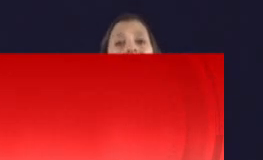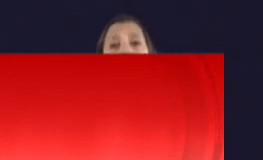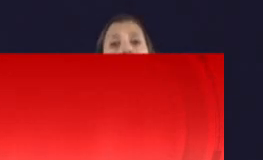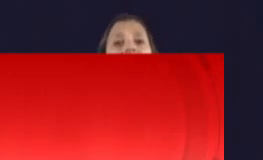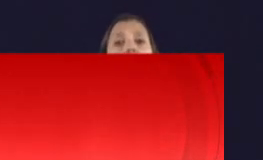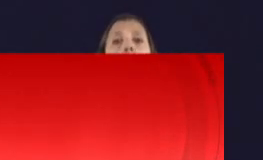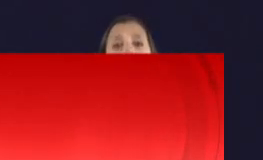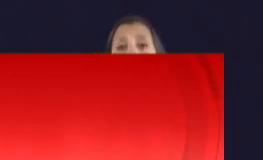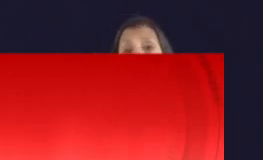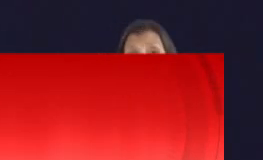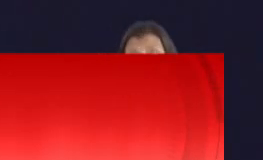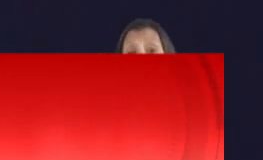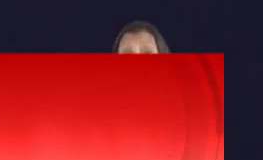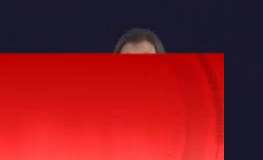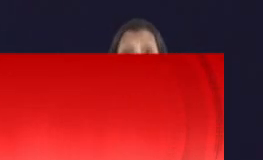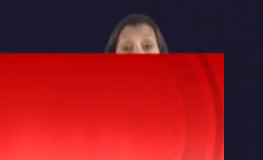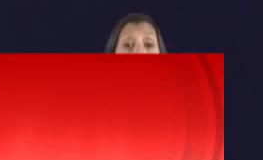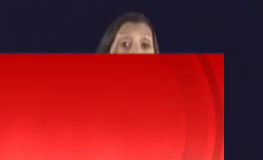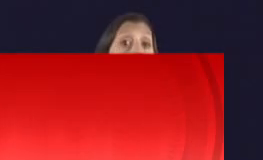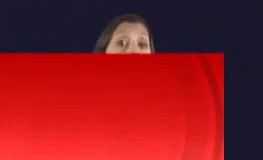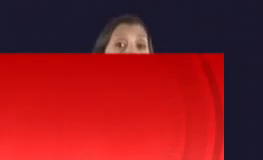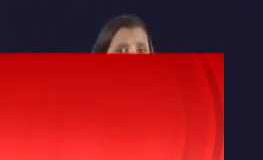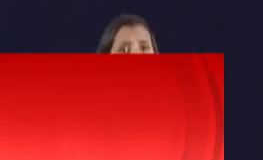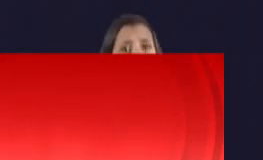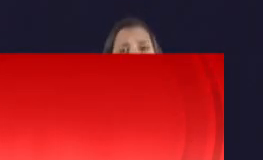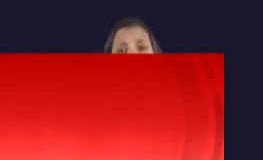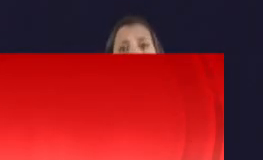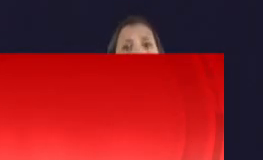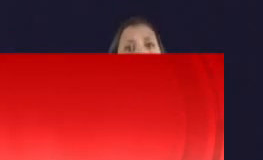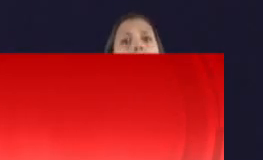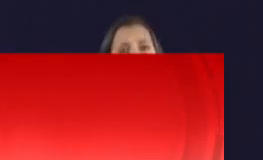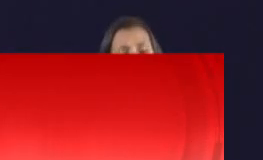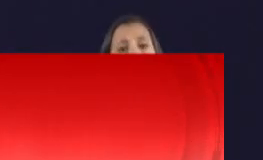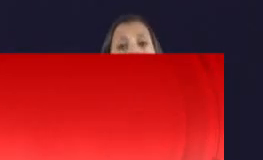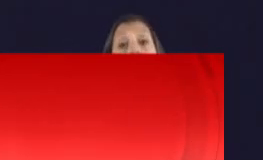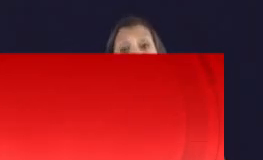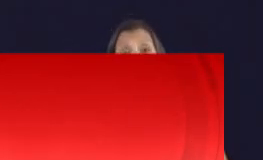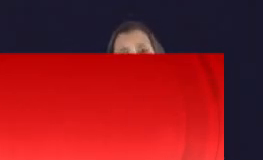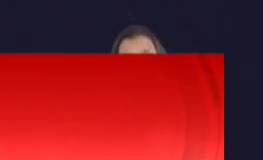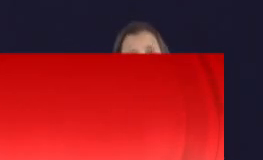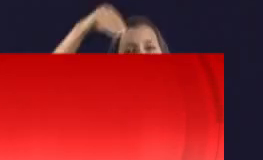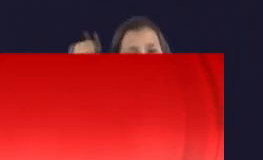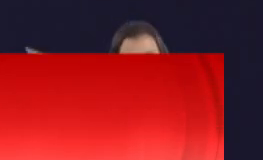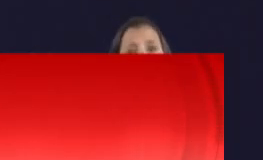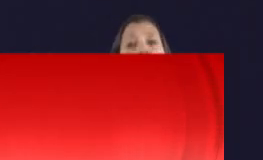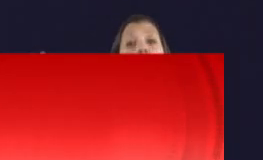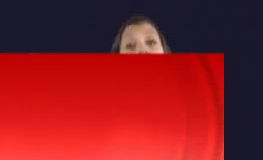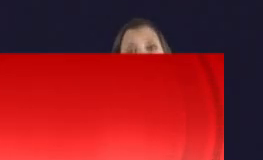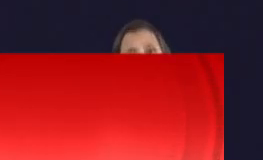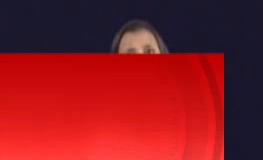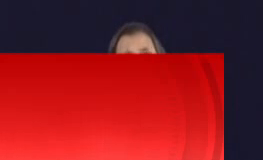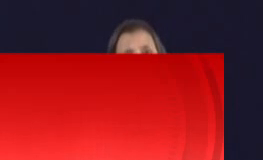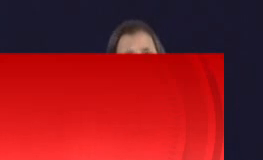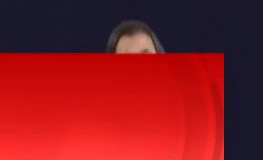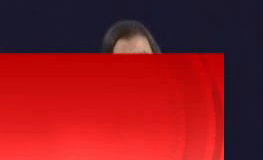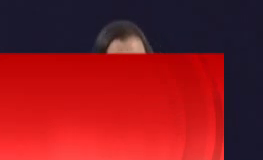Group. A las 13 horas recibirá el Premio Internacional Milton Friedman en el Palacio Wedekind, una